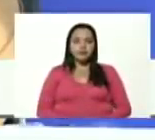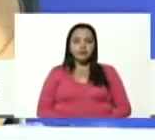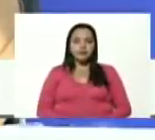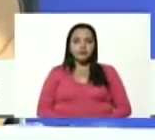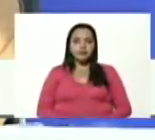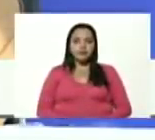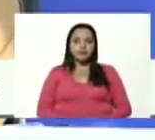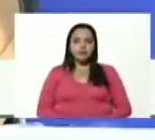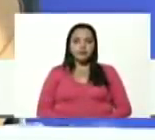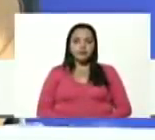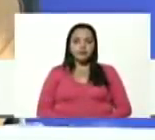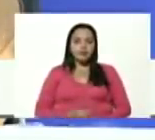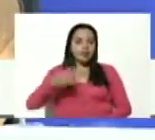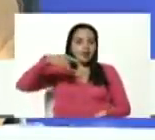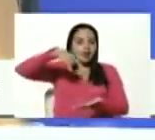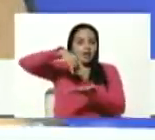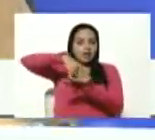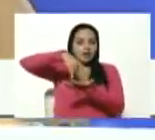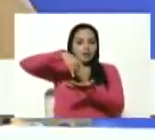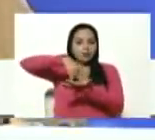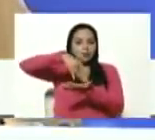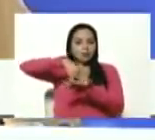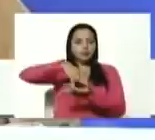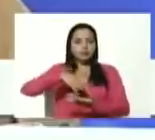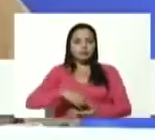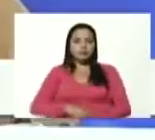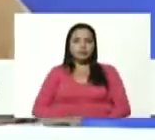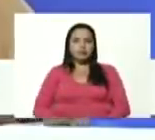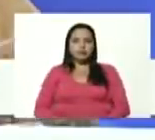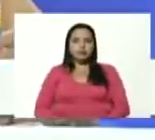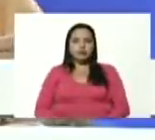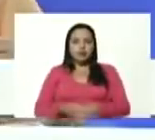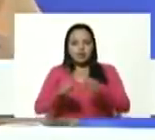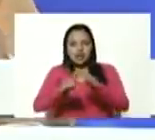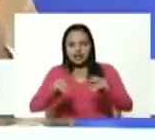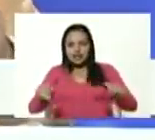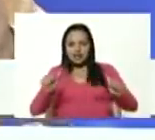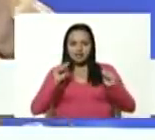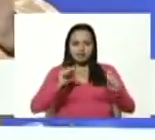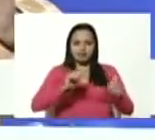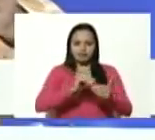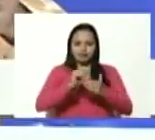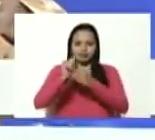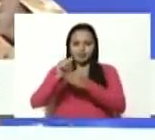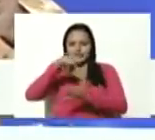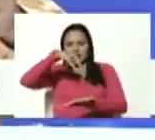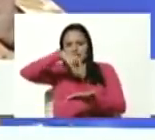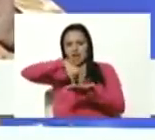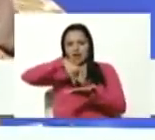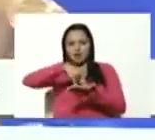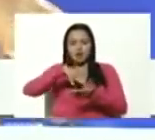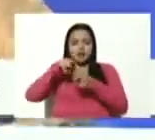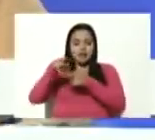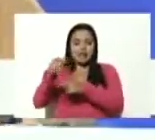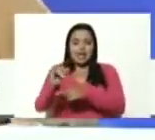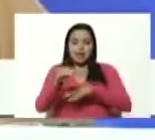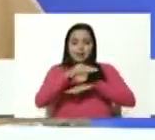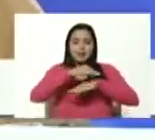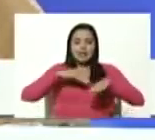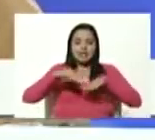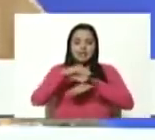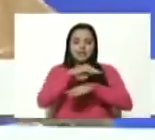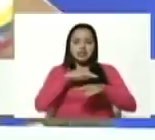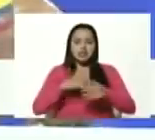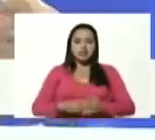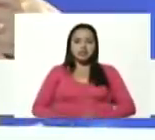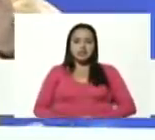al estado Carabobo, la tierra heroica de Carabobo. Allá está la ministra del Poder